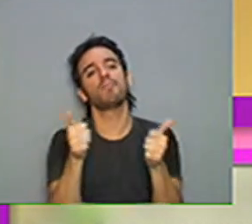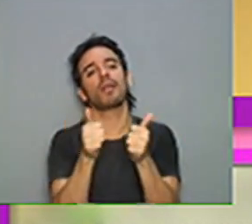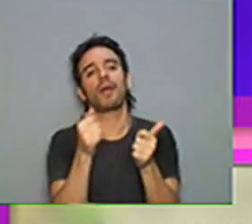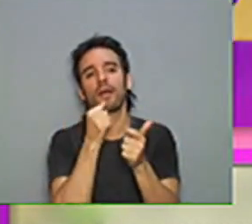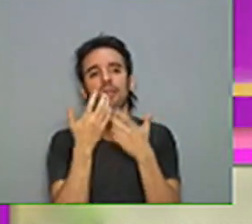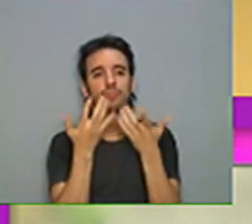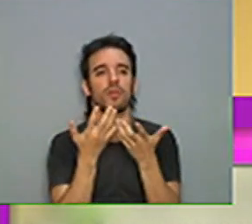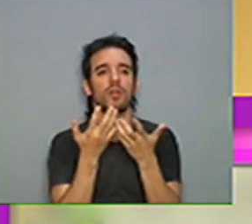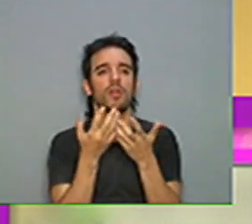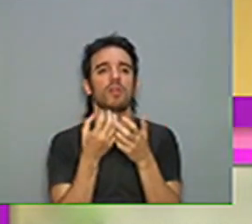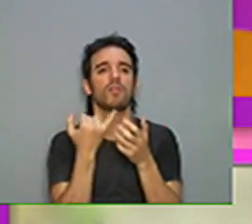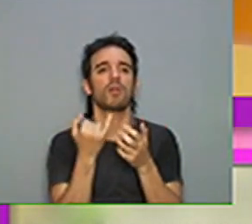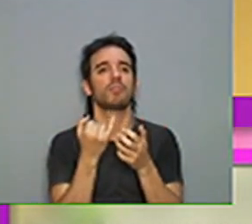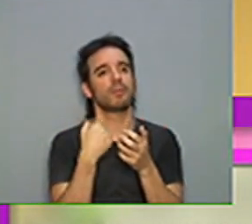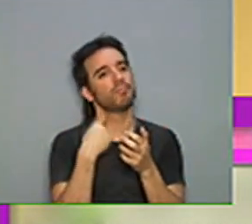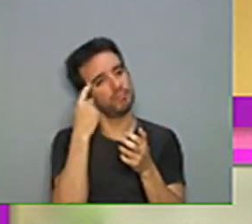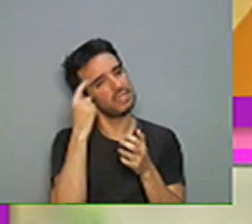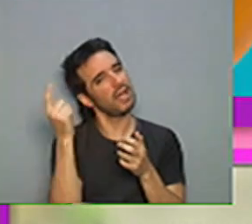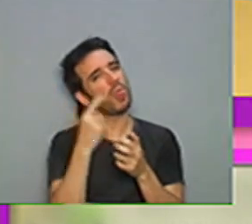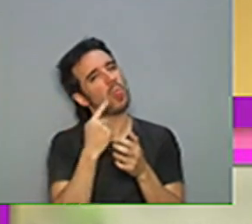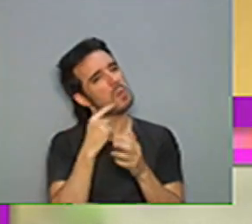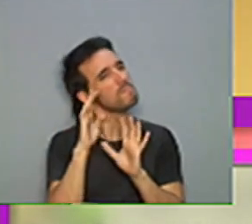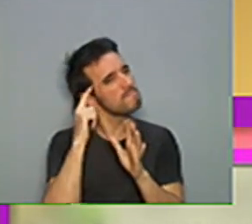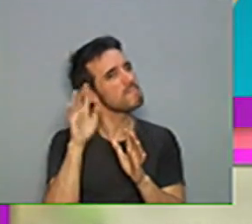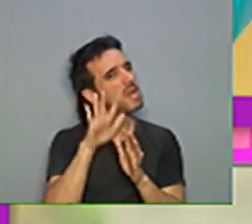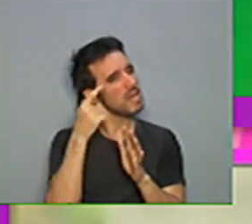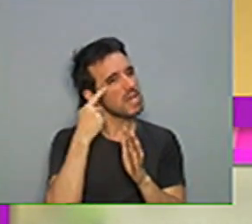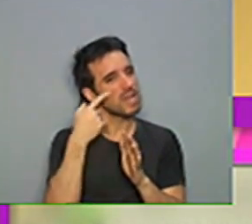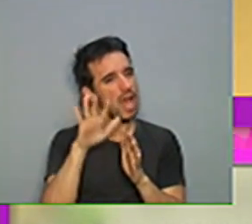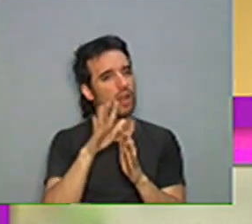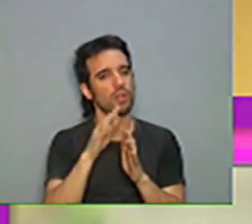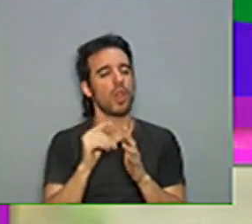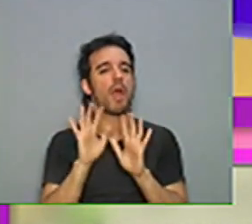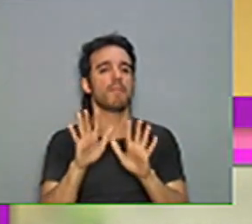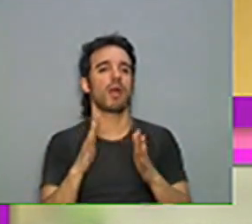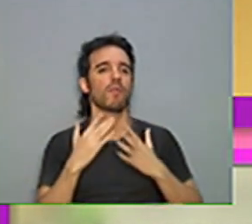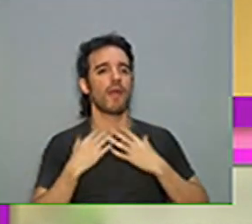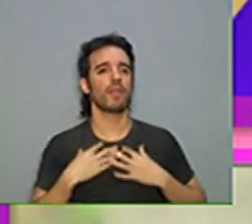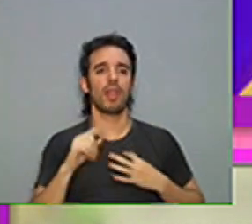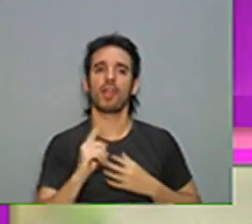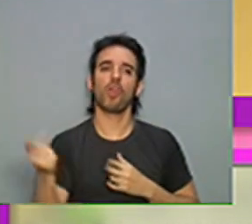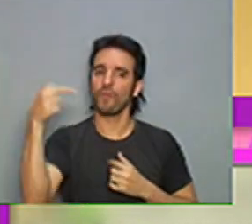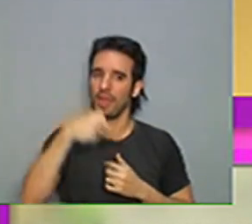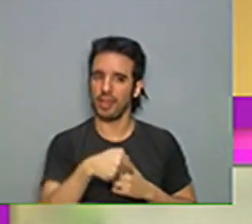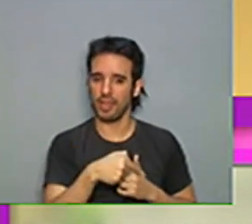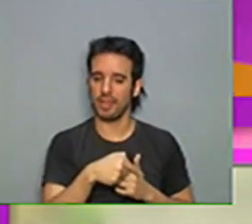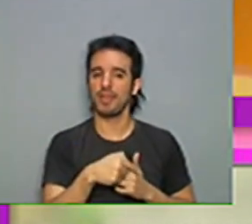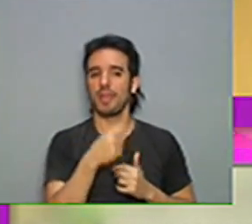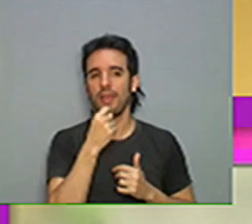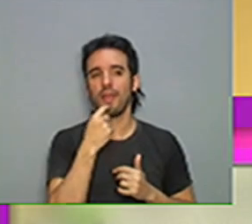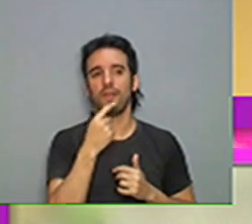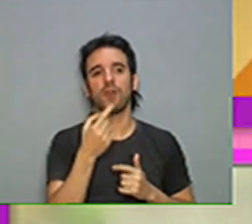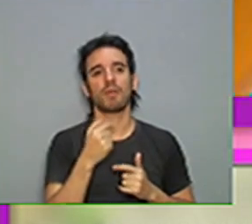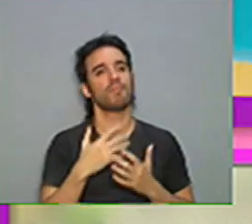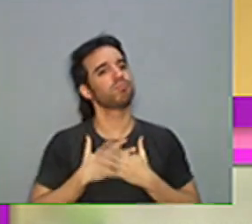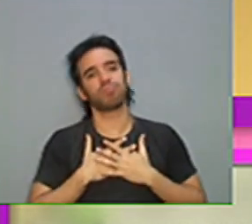ver... Puso en duda la sexualidad también. Y cuando dijo que lo esperaba en la casa, digo, con el baby doll, que lo esperaba y que él no aparecía, digo, da entrever que mucha